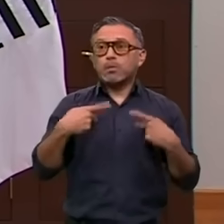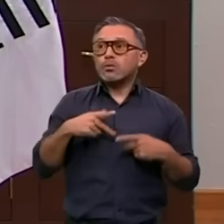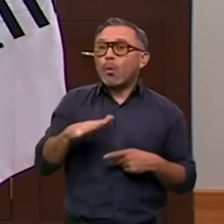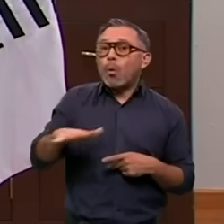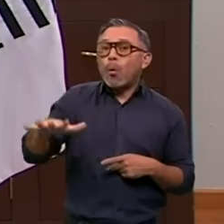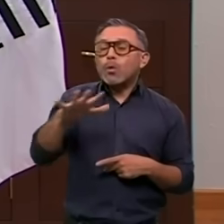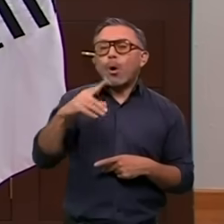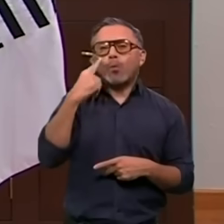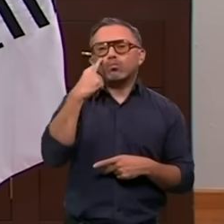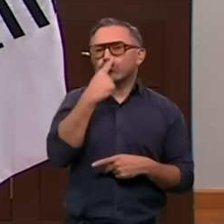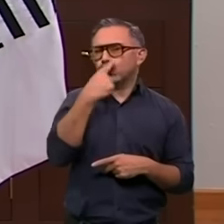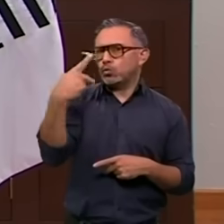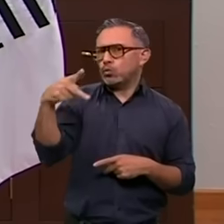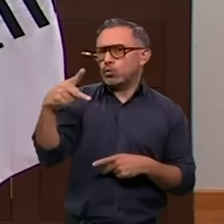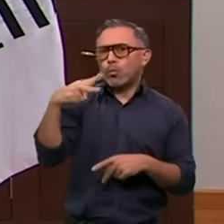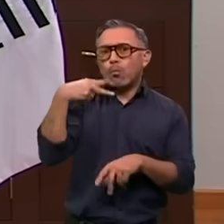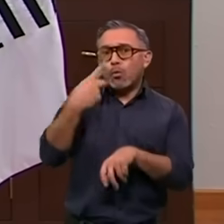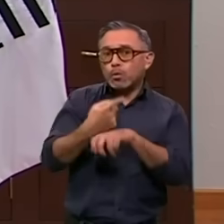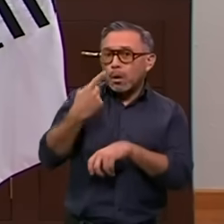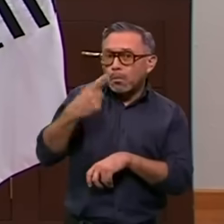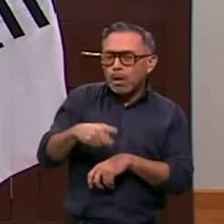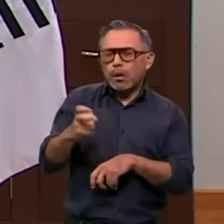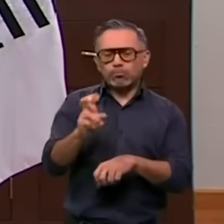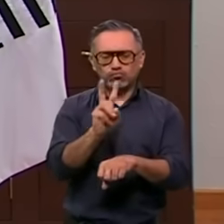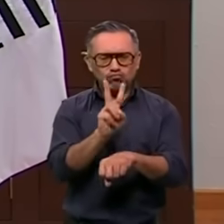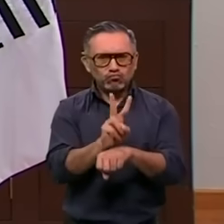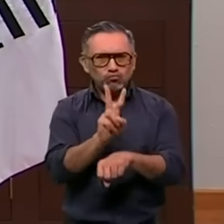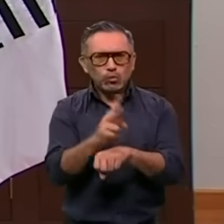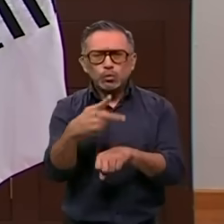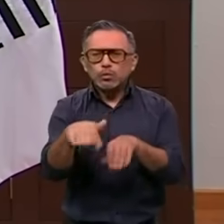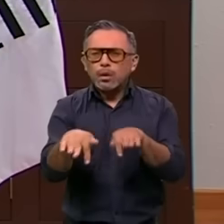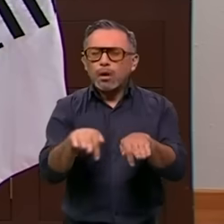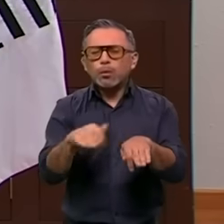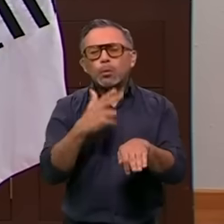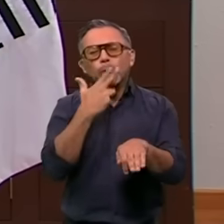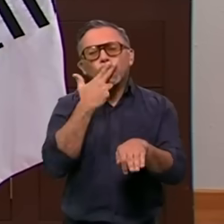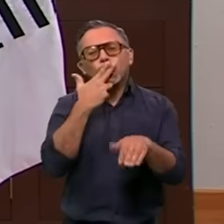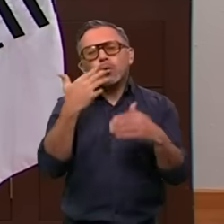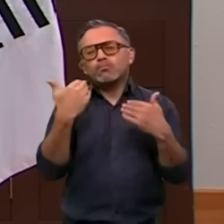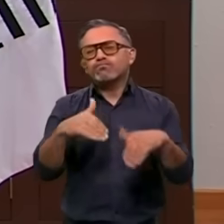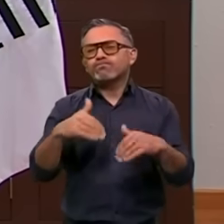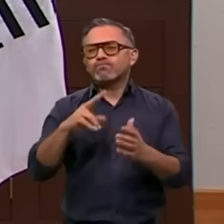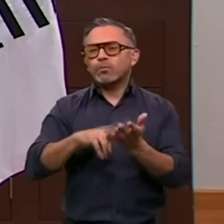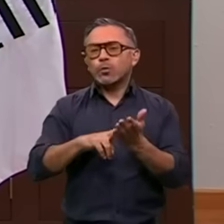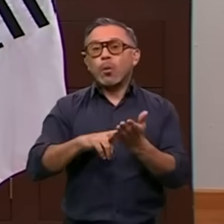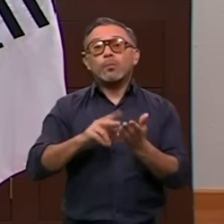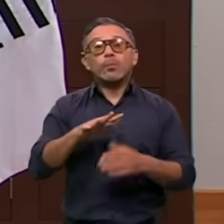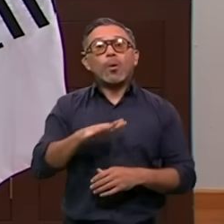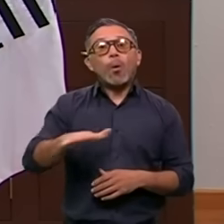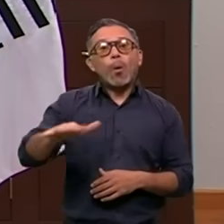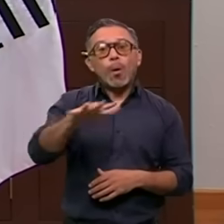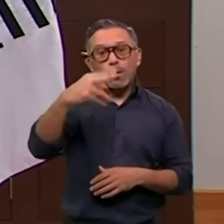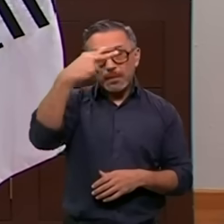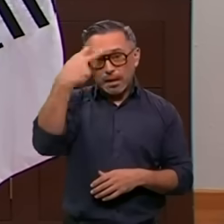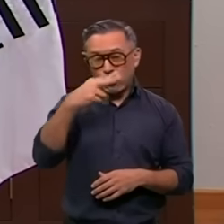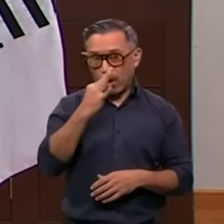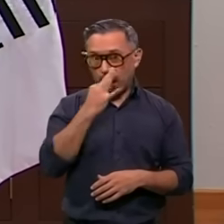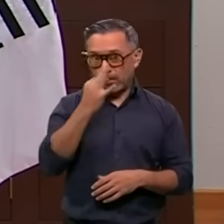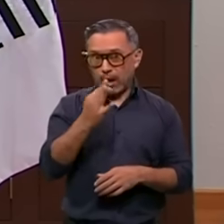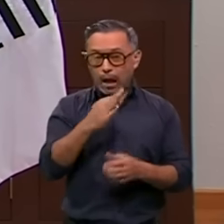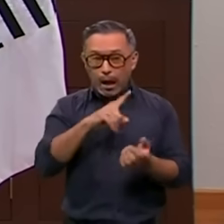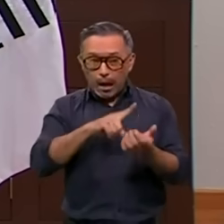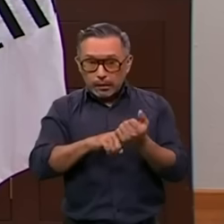y su labor es invaluable. A todas y todos los mexicanos les informo que los trabajos que en este momento se